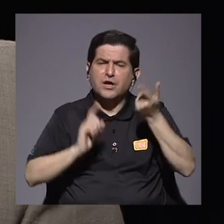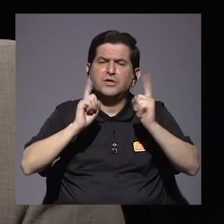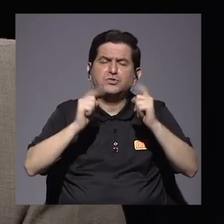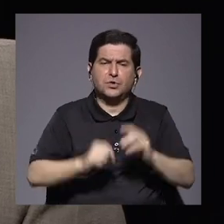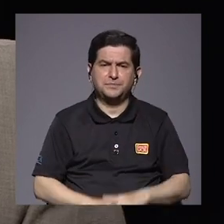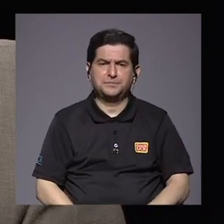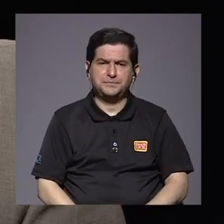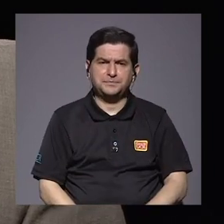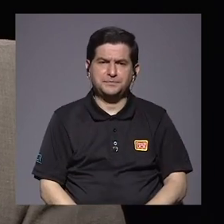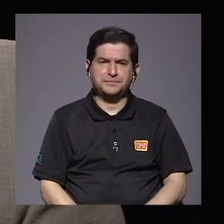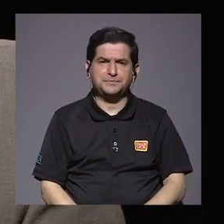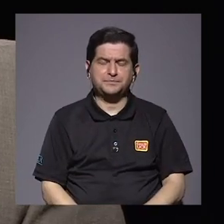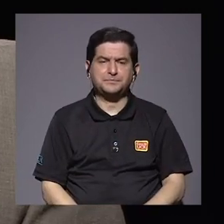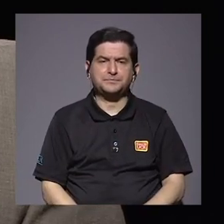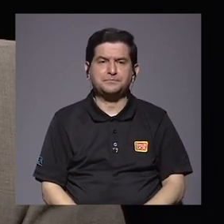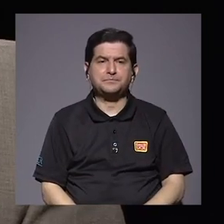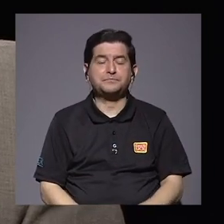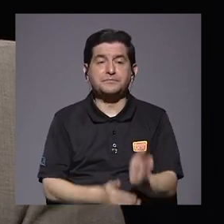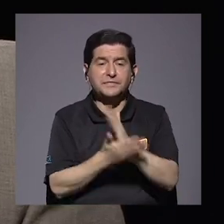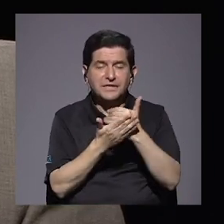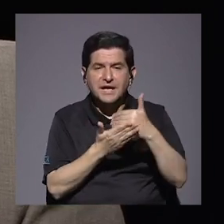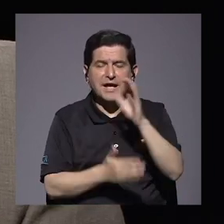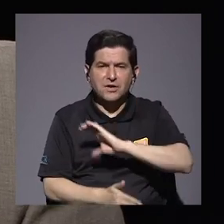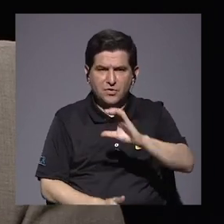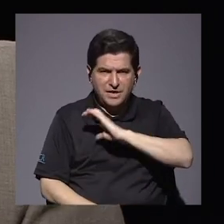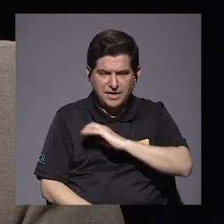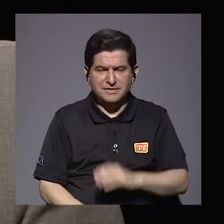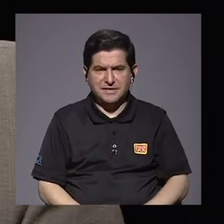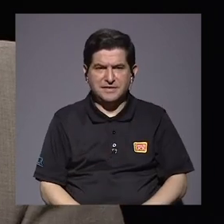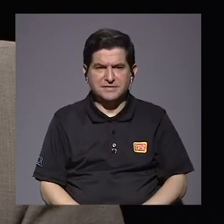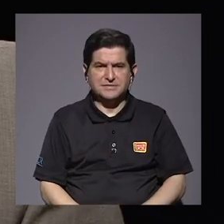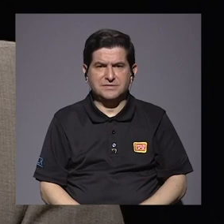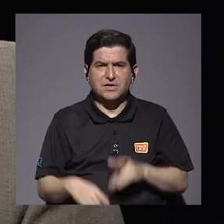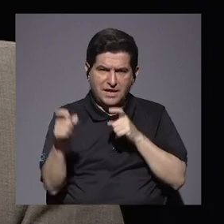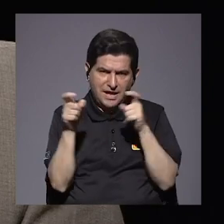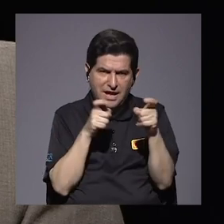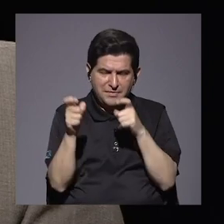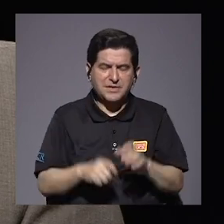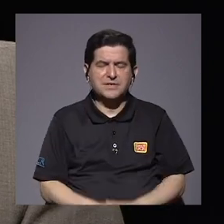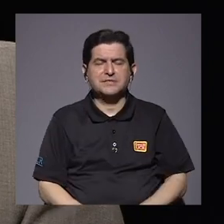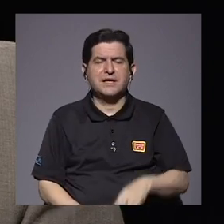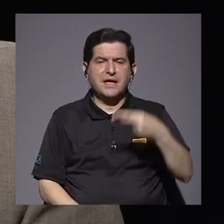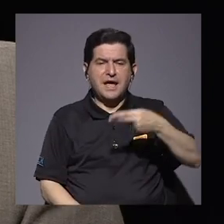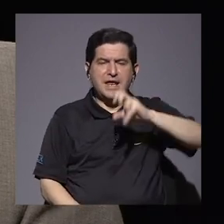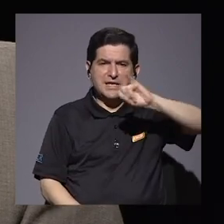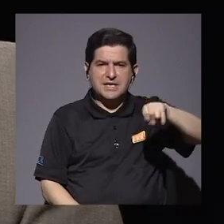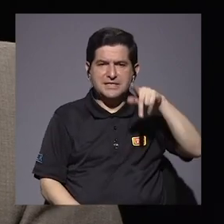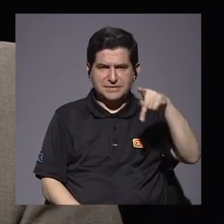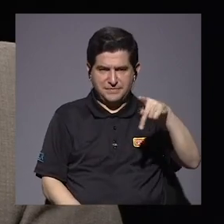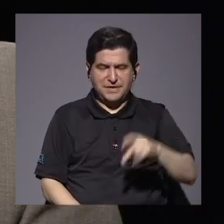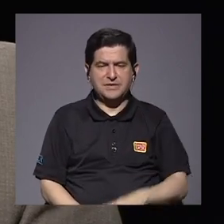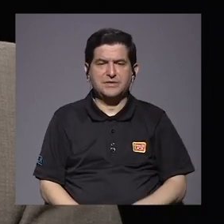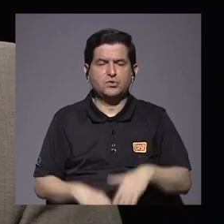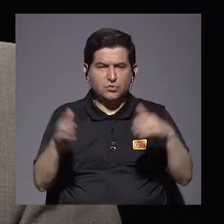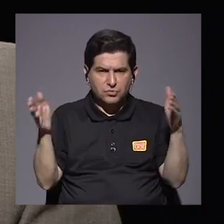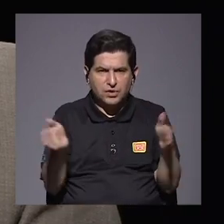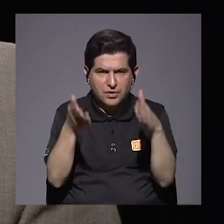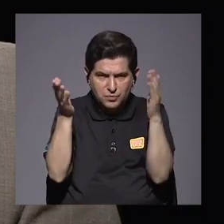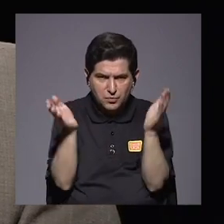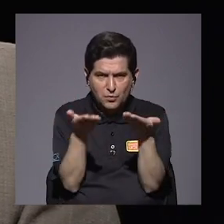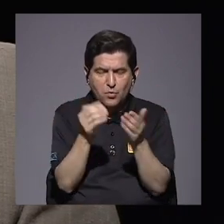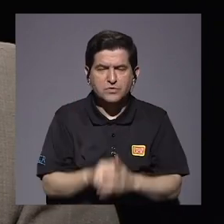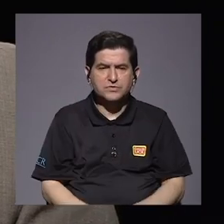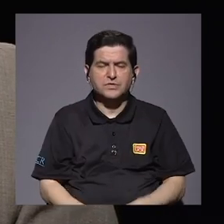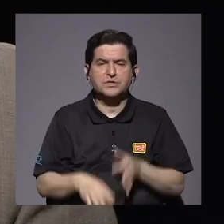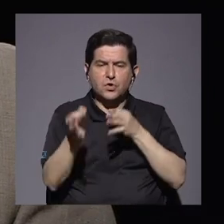don Carlos? Vamos a ver, si algo caracterizó la administración Jensen-Pennington fue el impulso que le dimos a